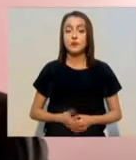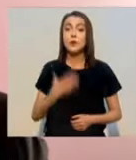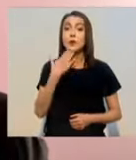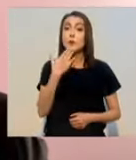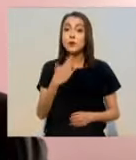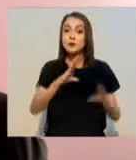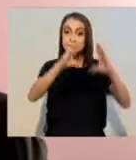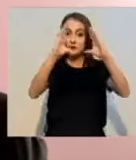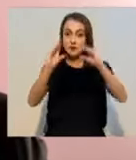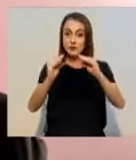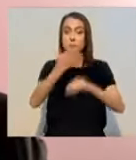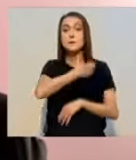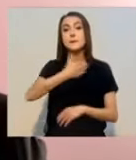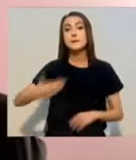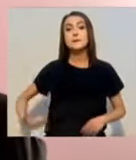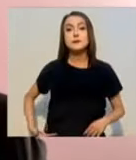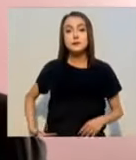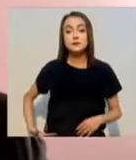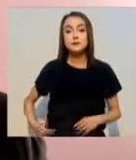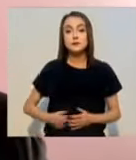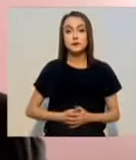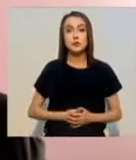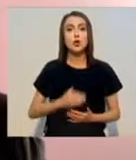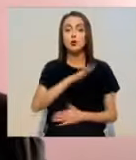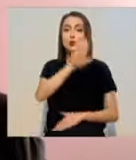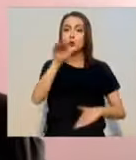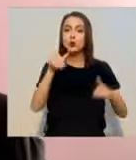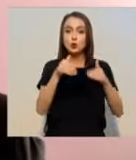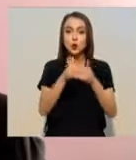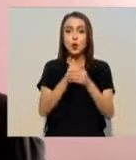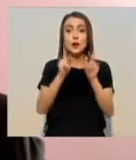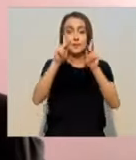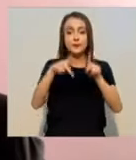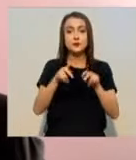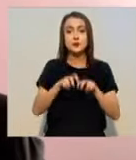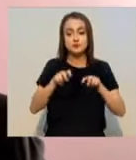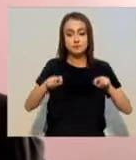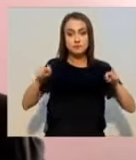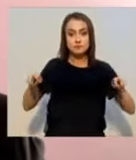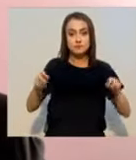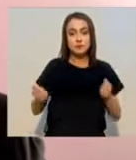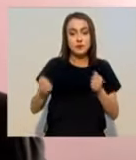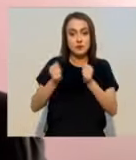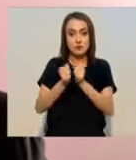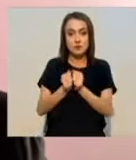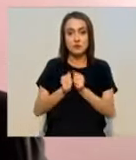Muy buenas tardes al señor presidente de la República y a todos los que lo acompañan